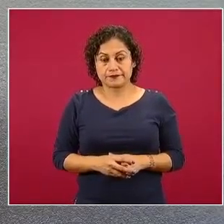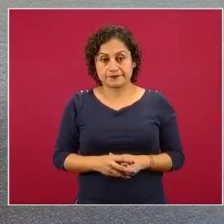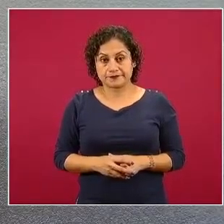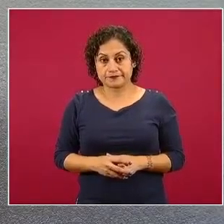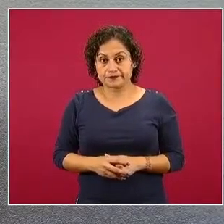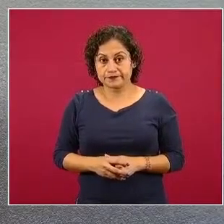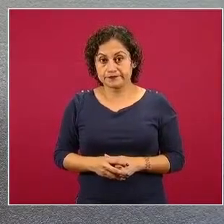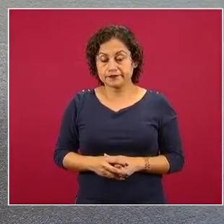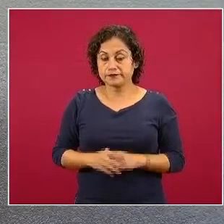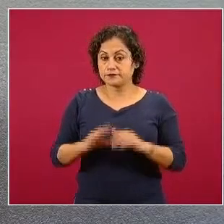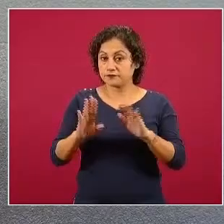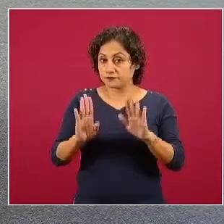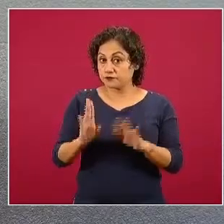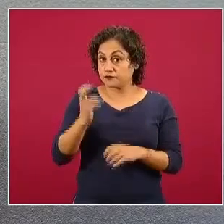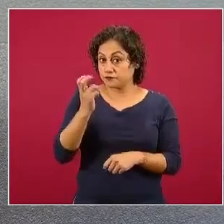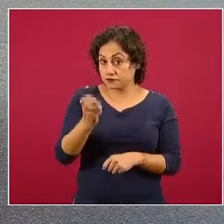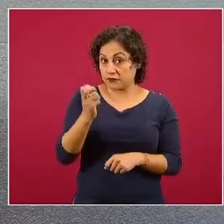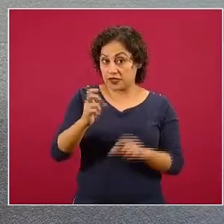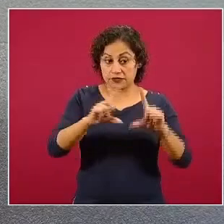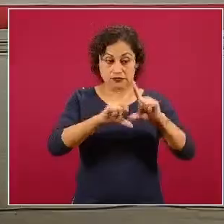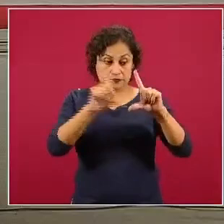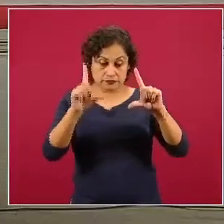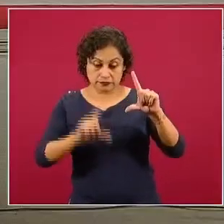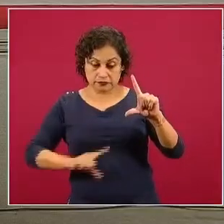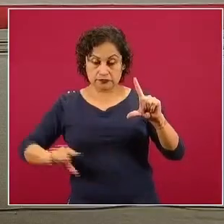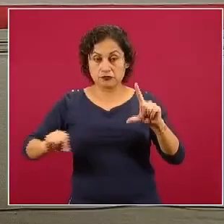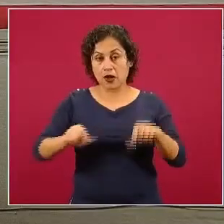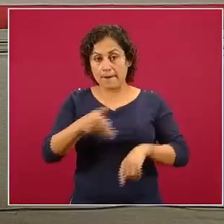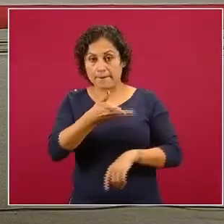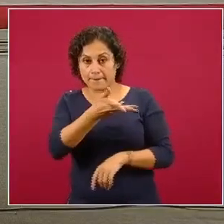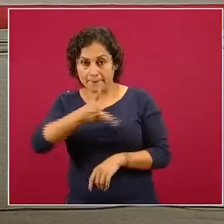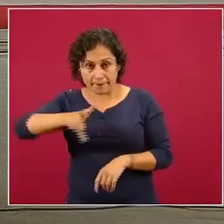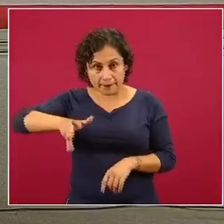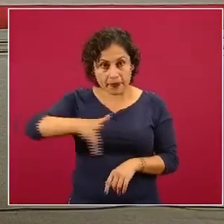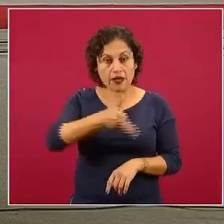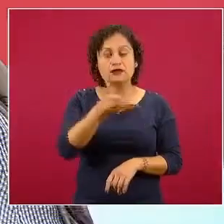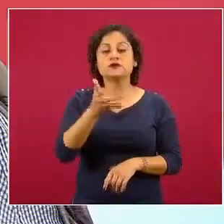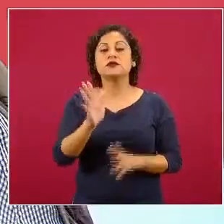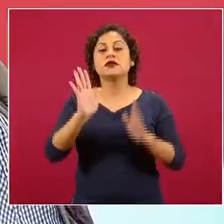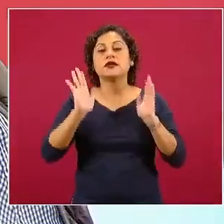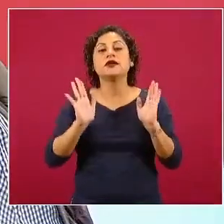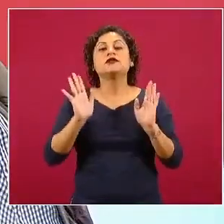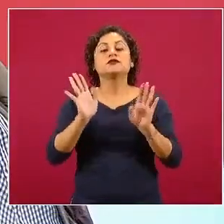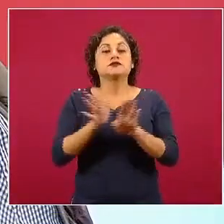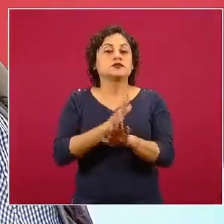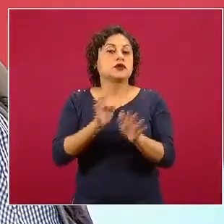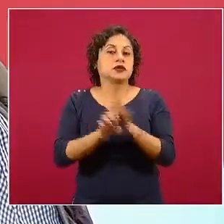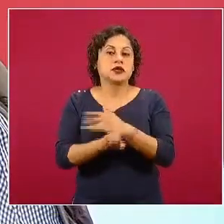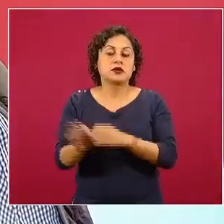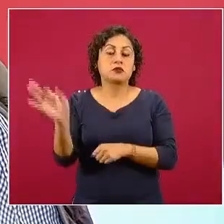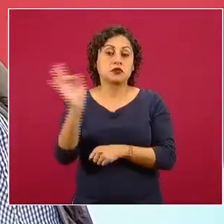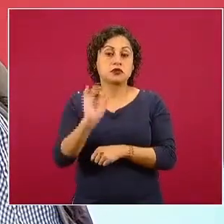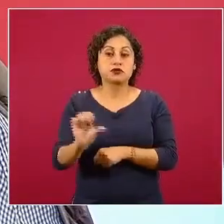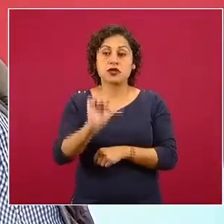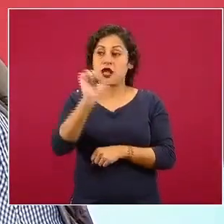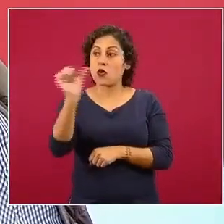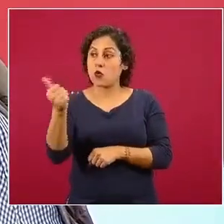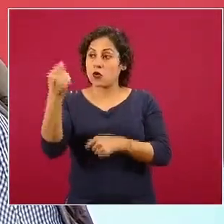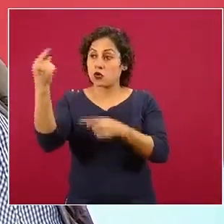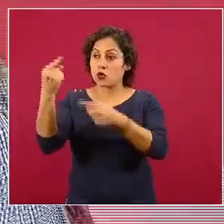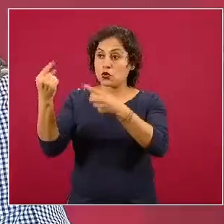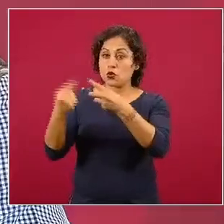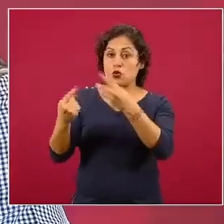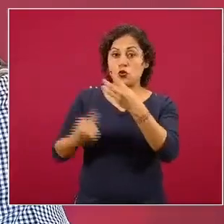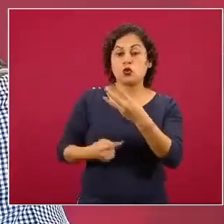Bueno, esta es una media, lógicamente, a nivel nacional, y los determinantes que en su momento pudieran estar asociadas a este retraso